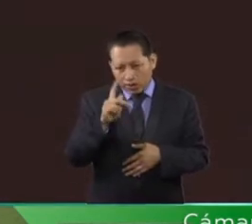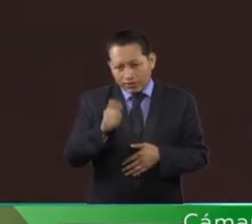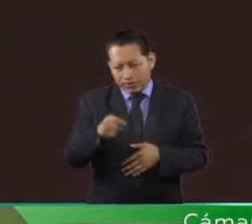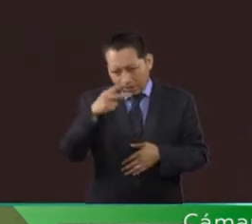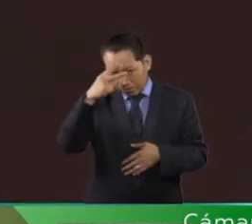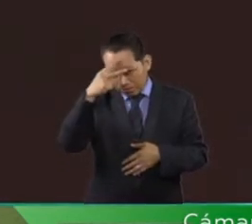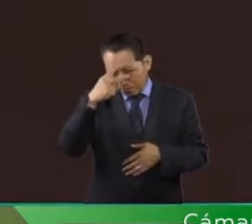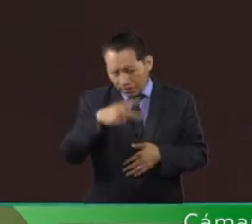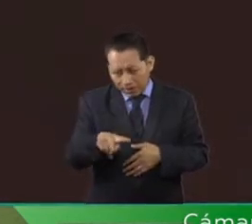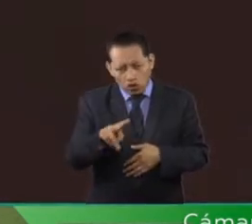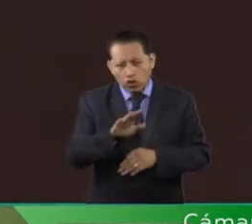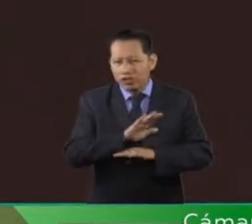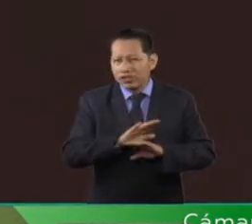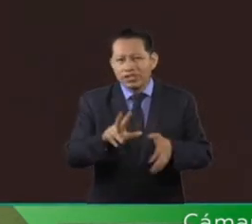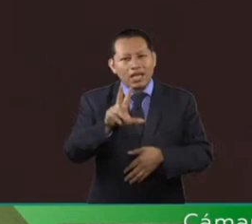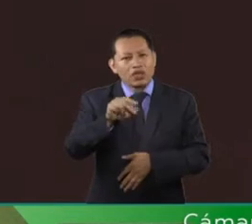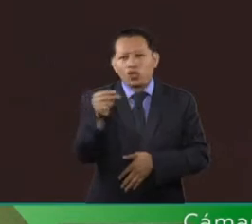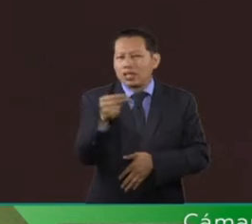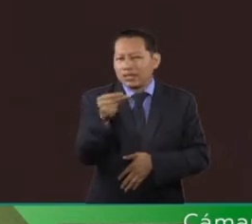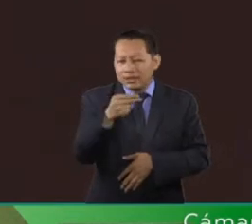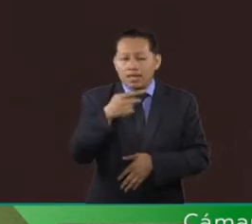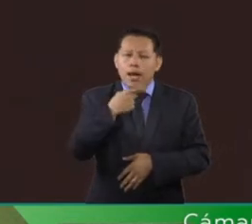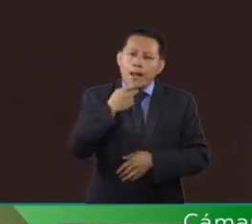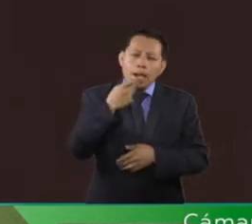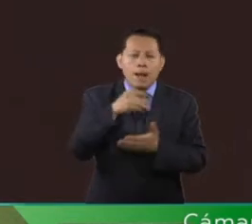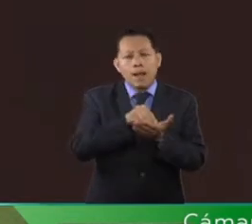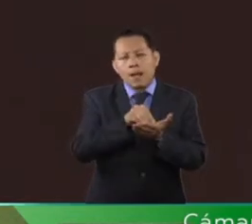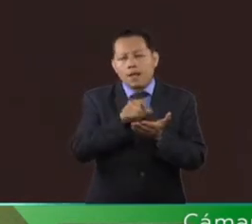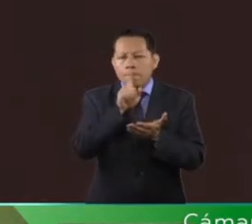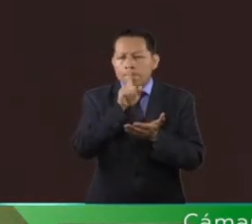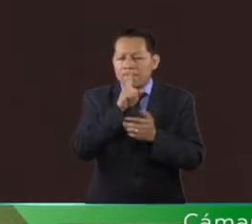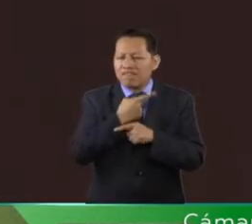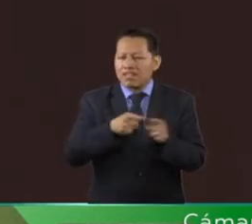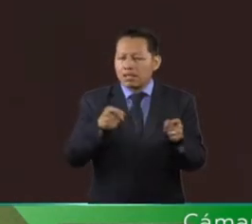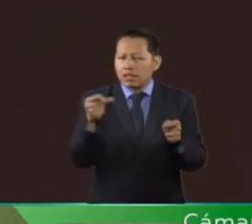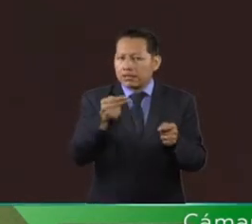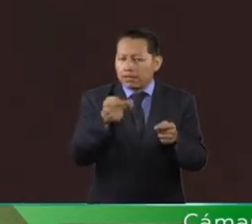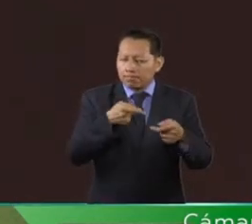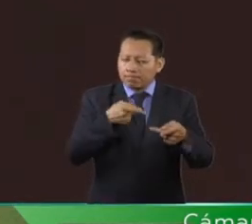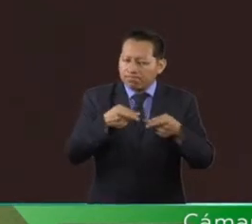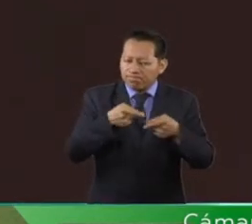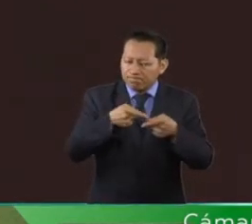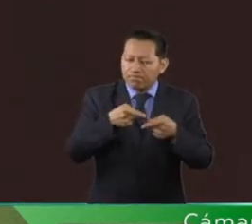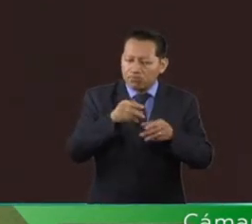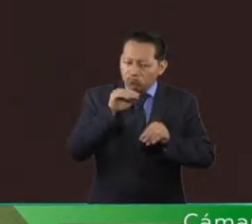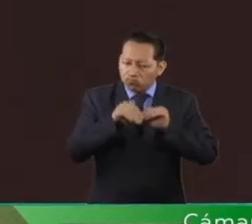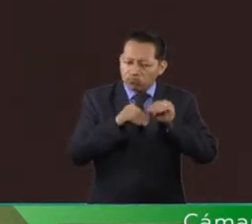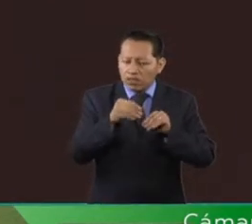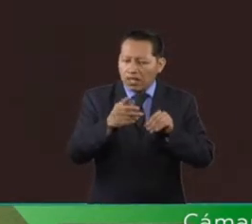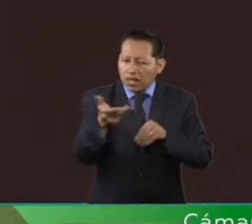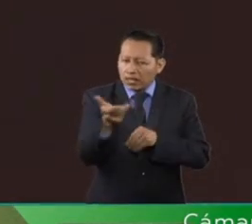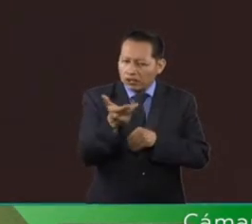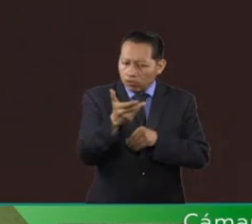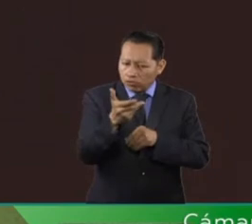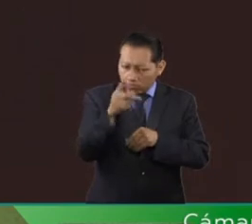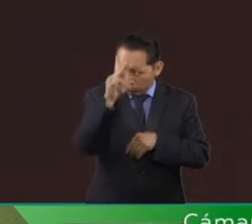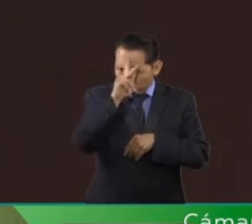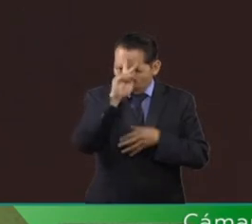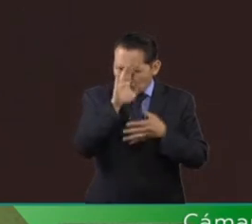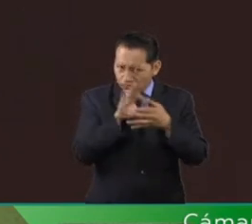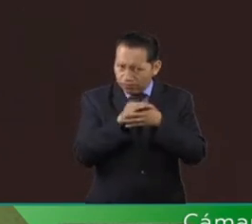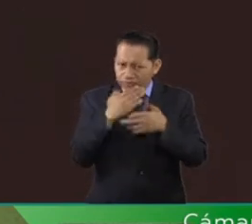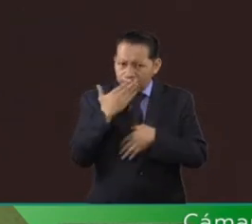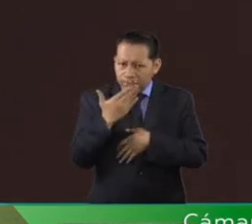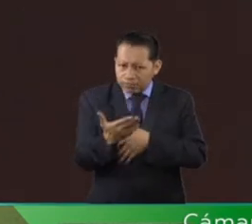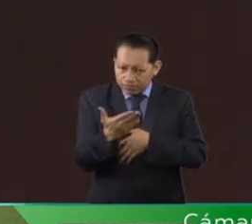México ya no necesita más retórica, necesita planeación, acción y sensatez.